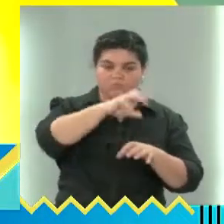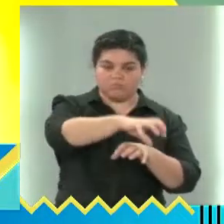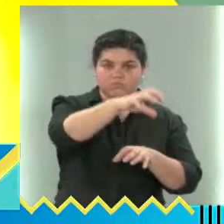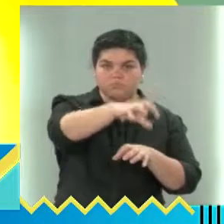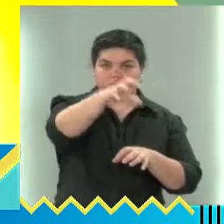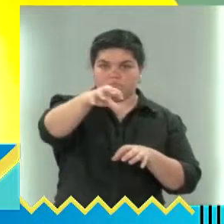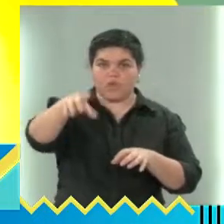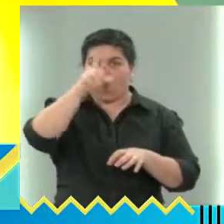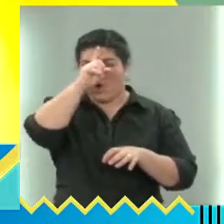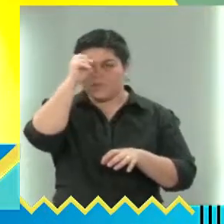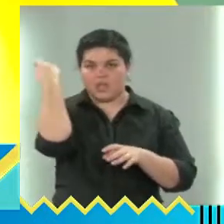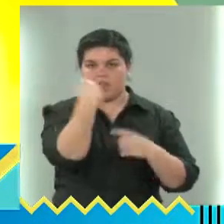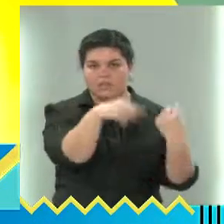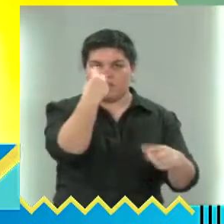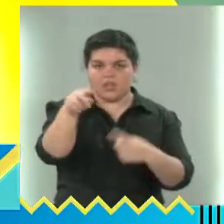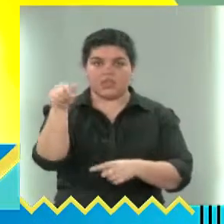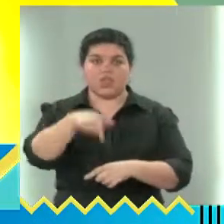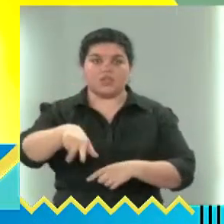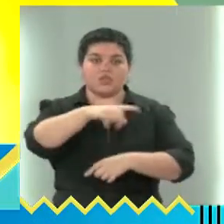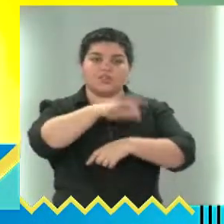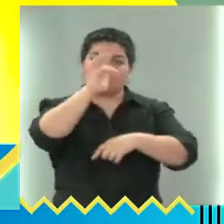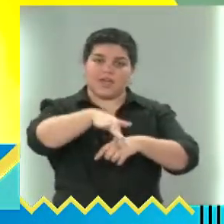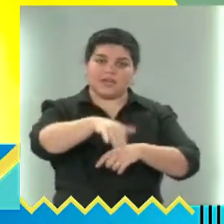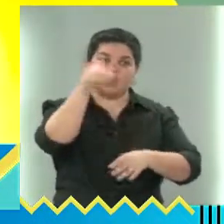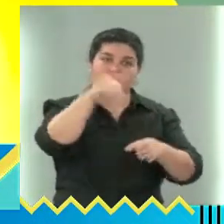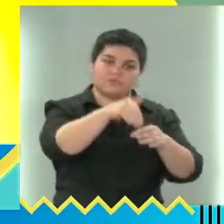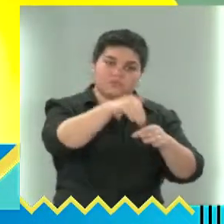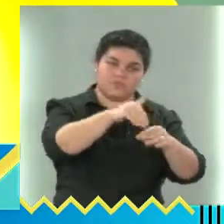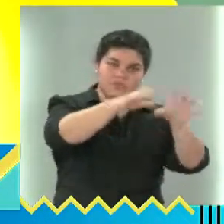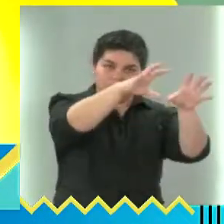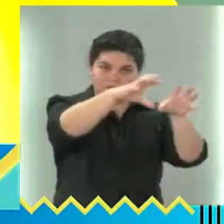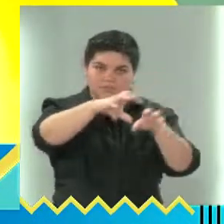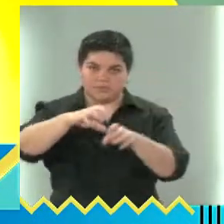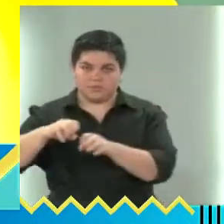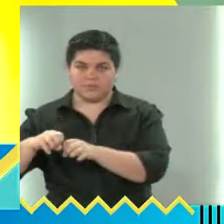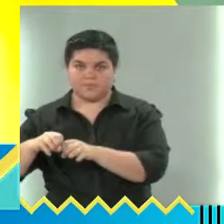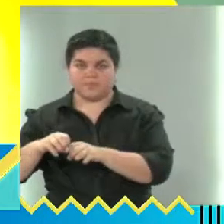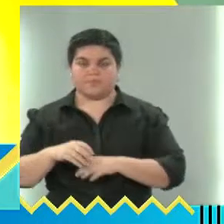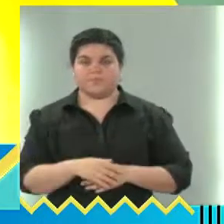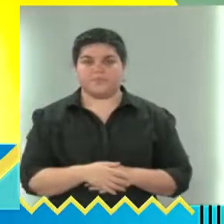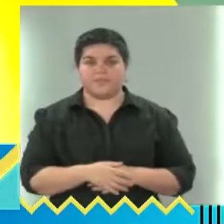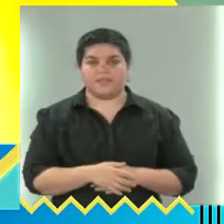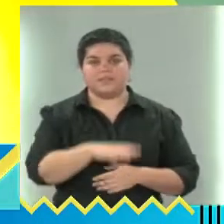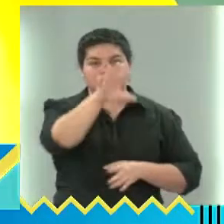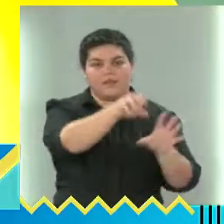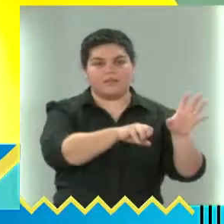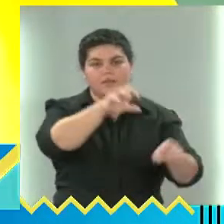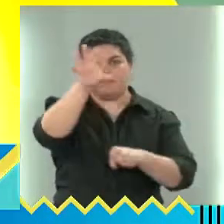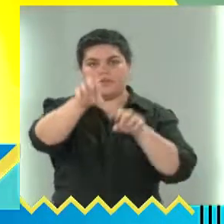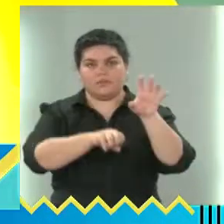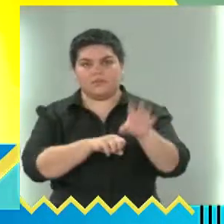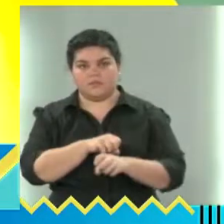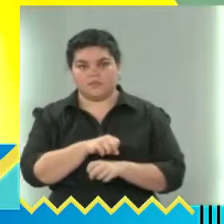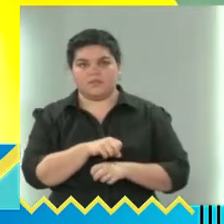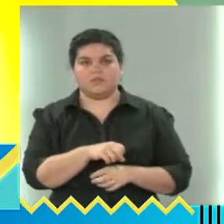donde ellos sacan sangre, traen toda la sangre, tenemos digamos un sistema para la recolección